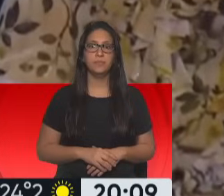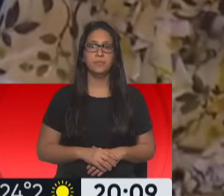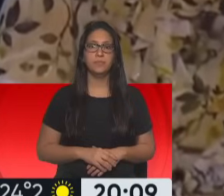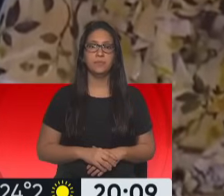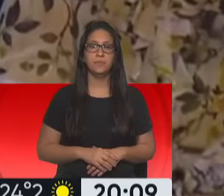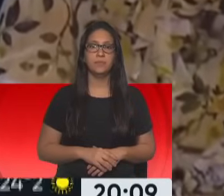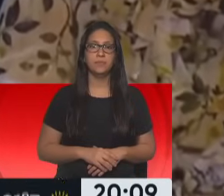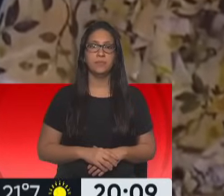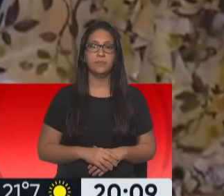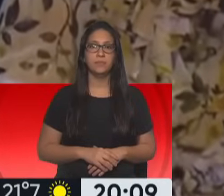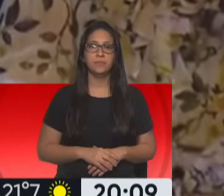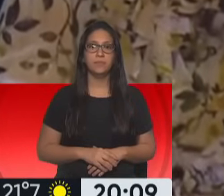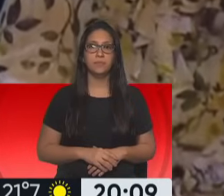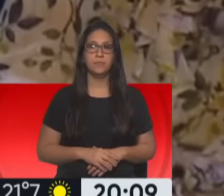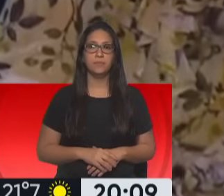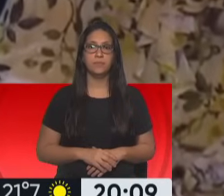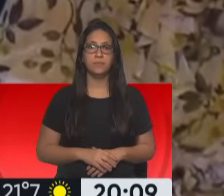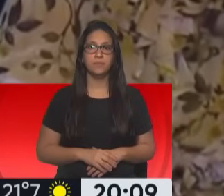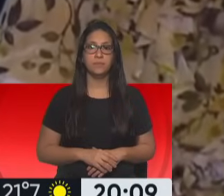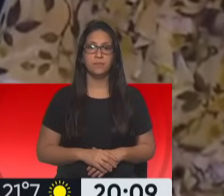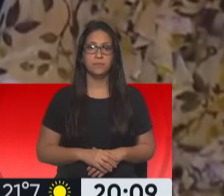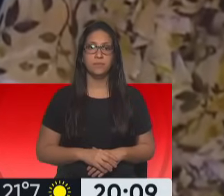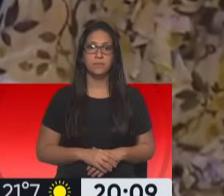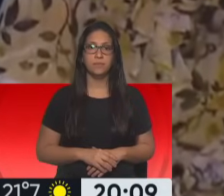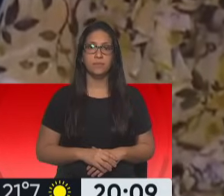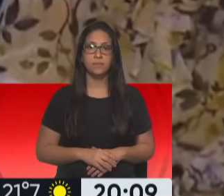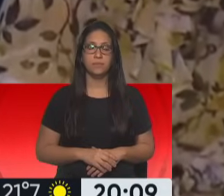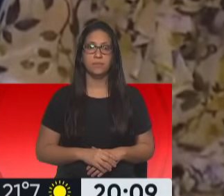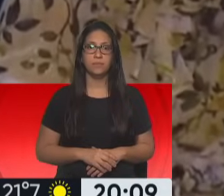Sí. Ese chico que golpearon en la calle. Lo abracé allá.